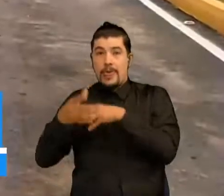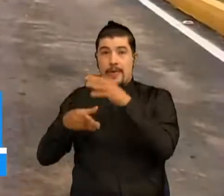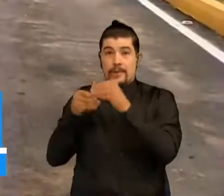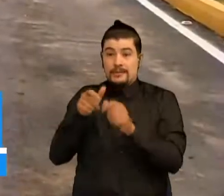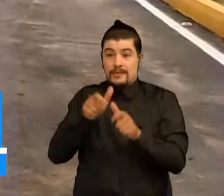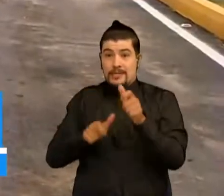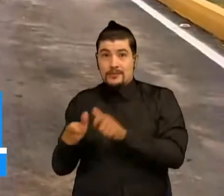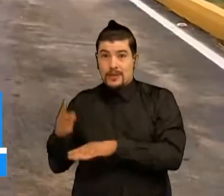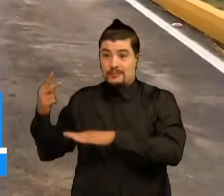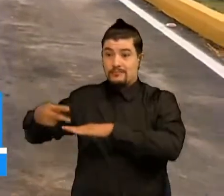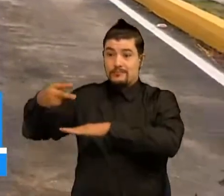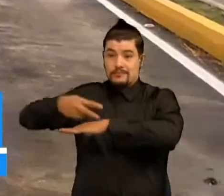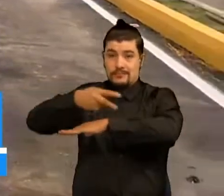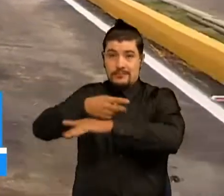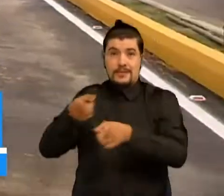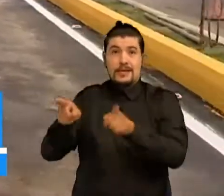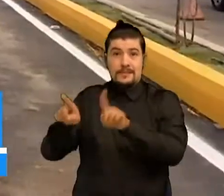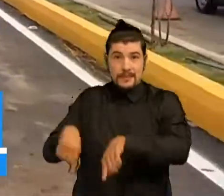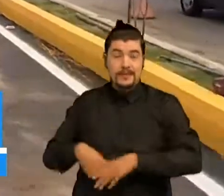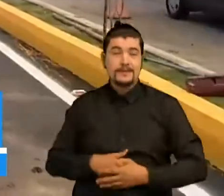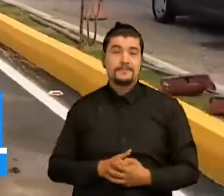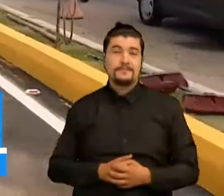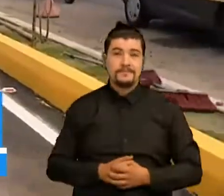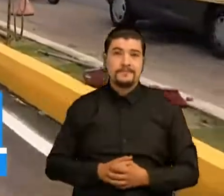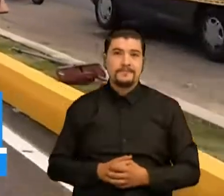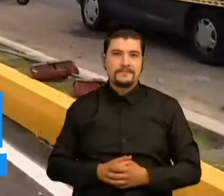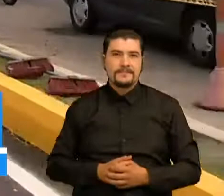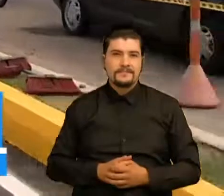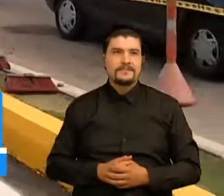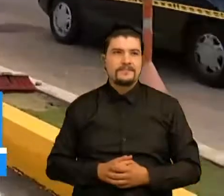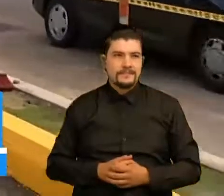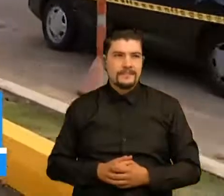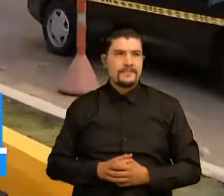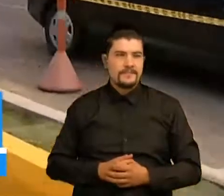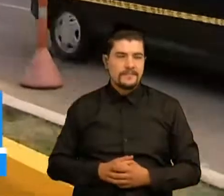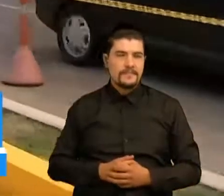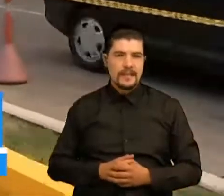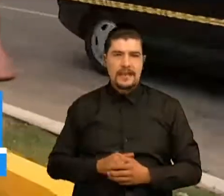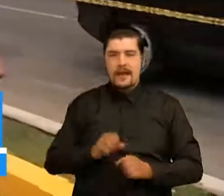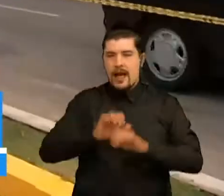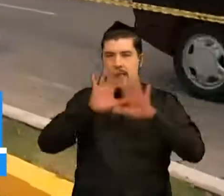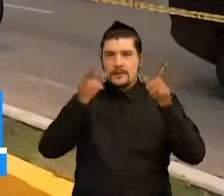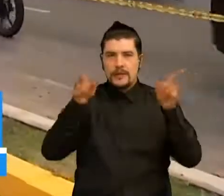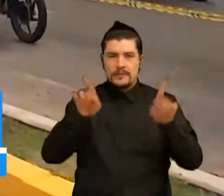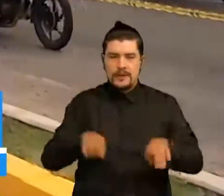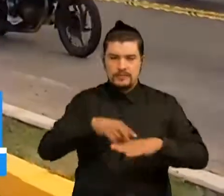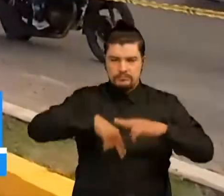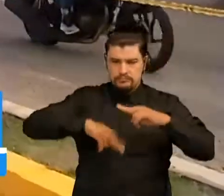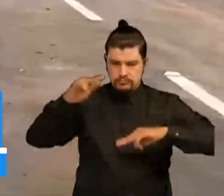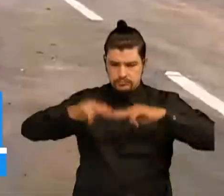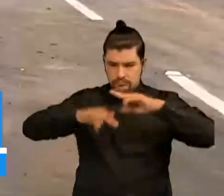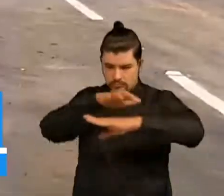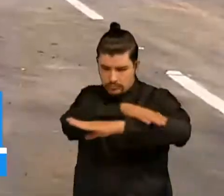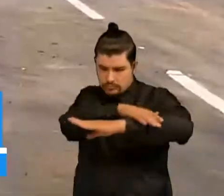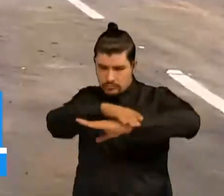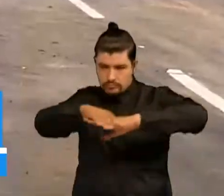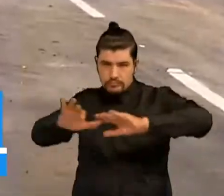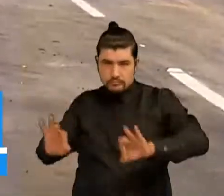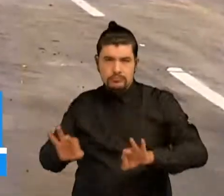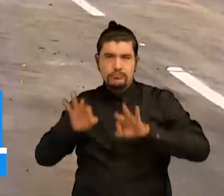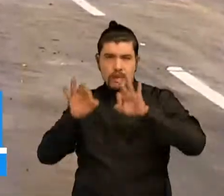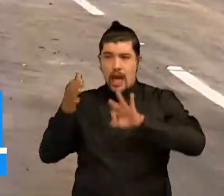este sector desde ciudadela con fenalco hasta papi quiero piña se realizó desde luego la pavimentación de todo este espacio que era una vida que se había